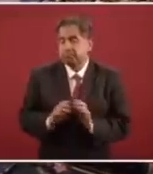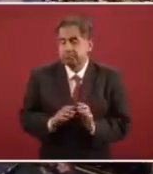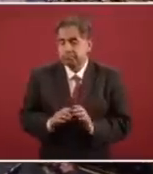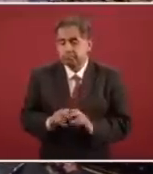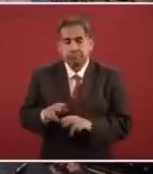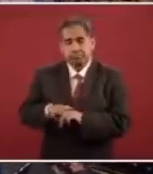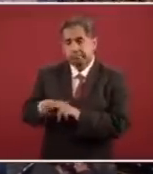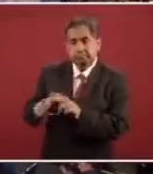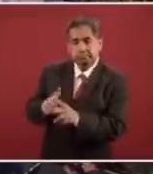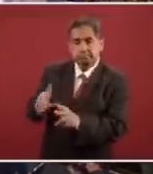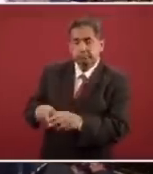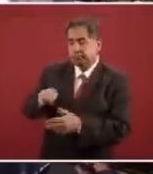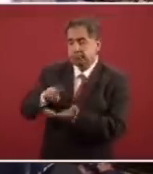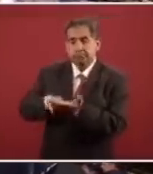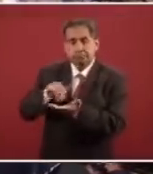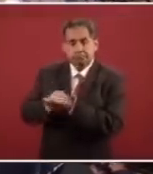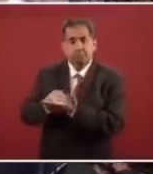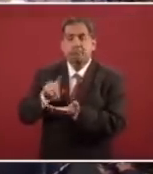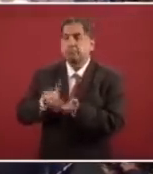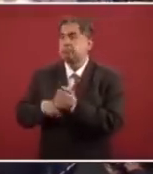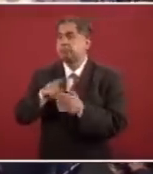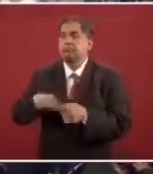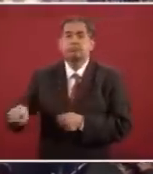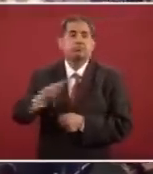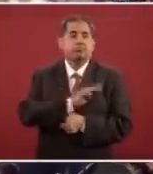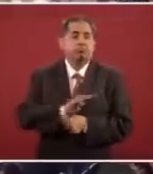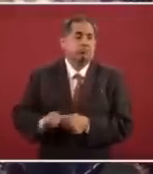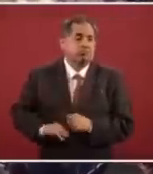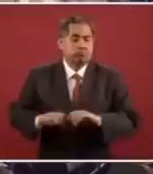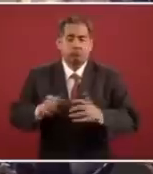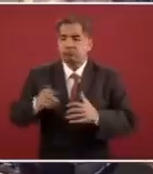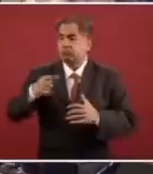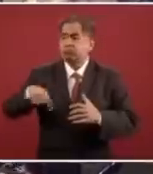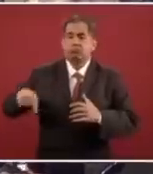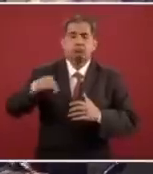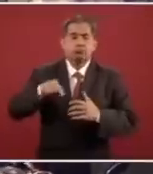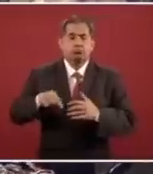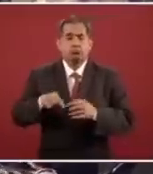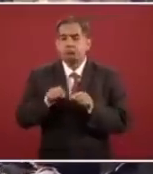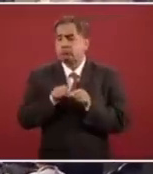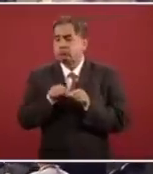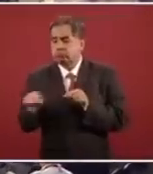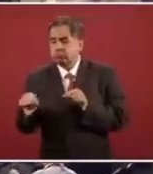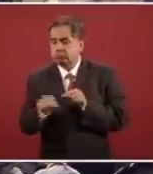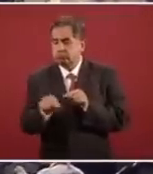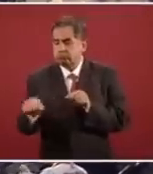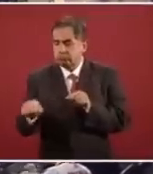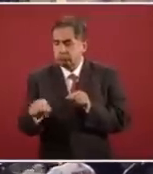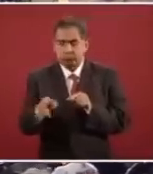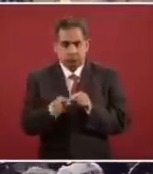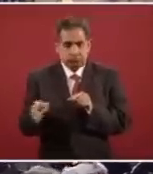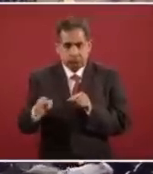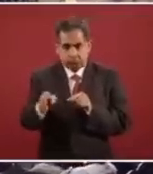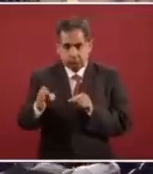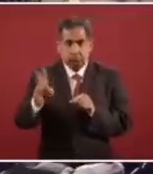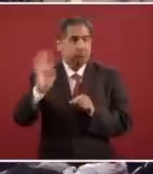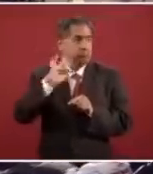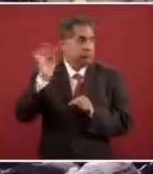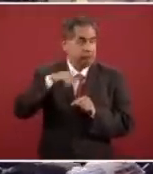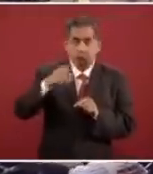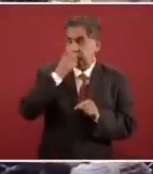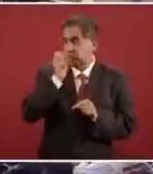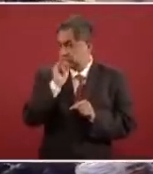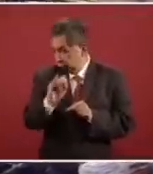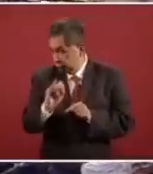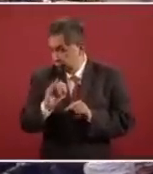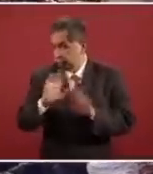el Tren Maya en los municipios por donde pasa o pasará, si así lo decide la